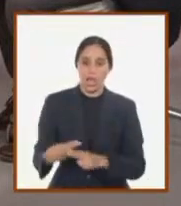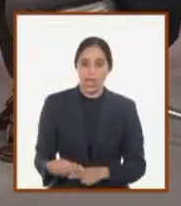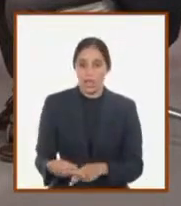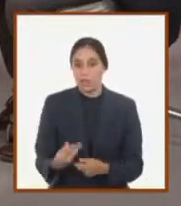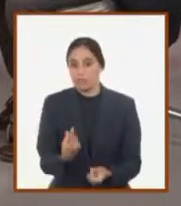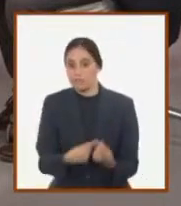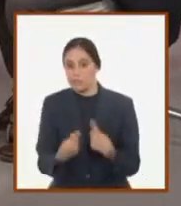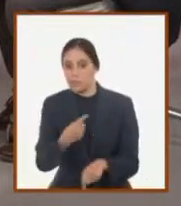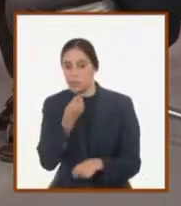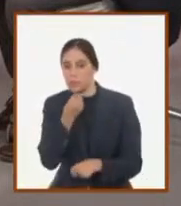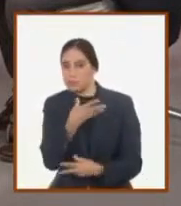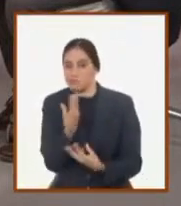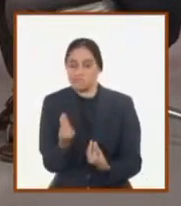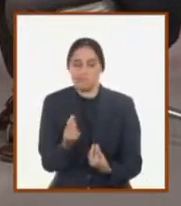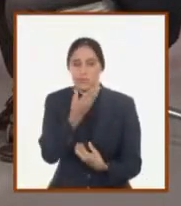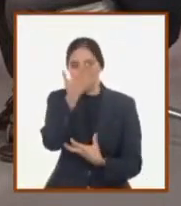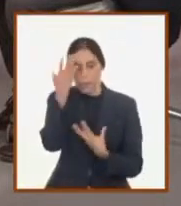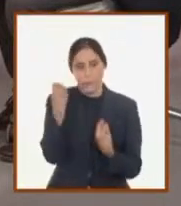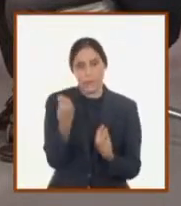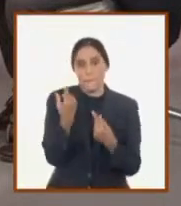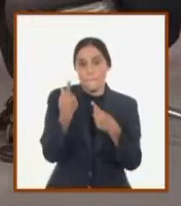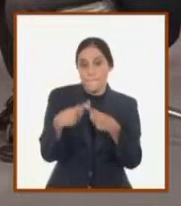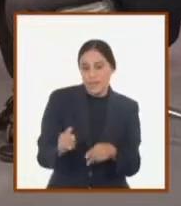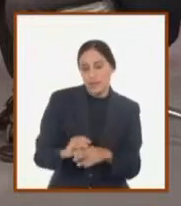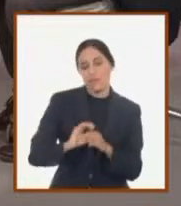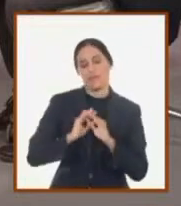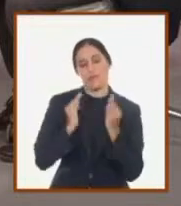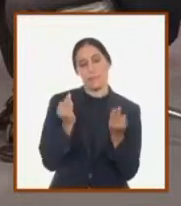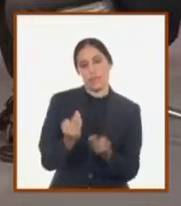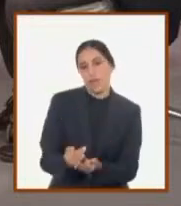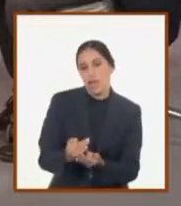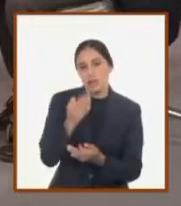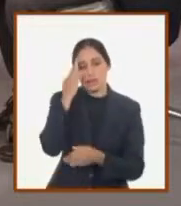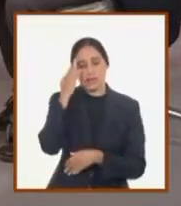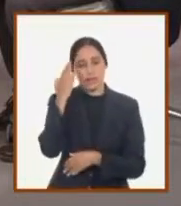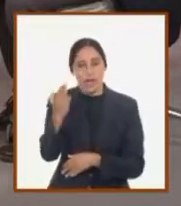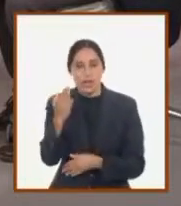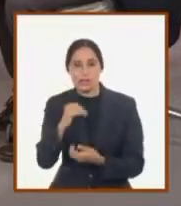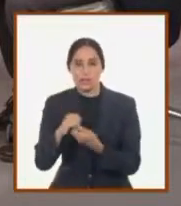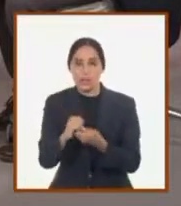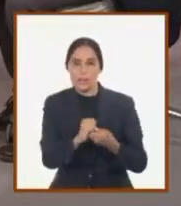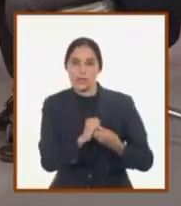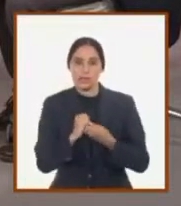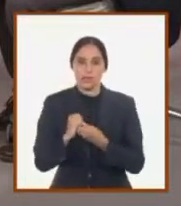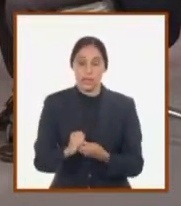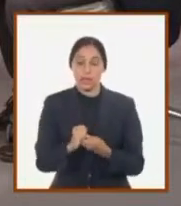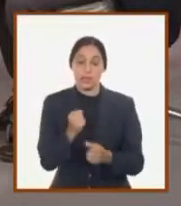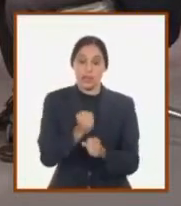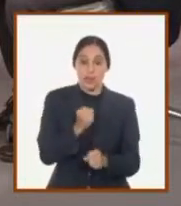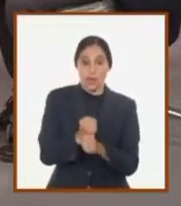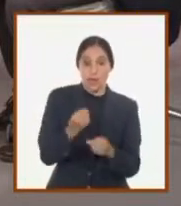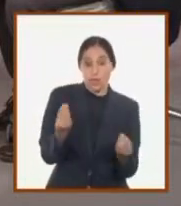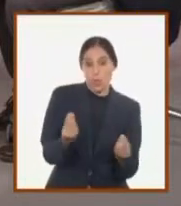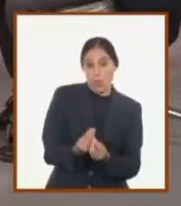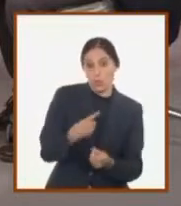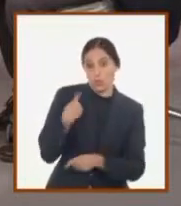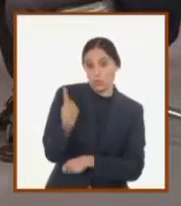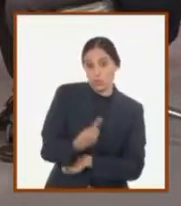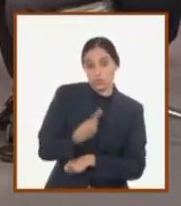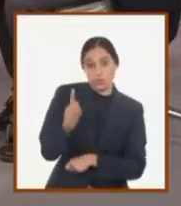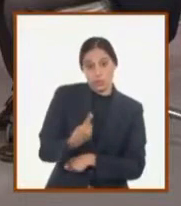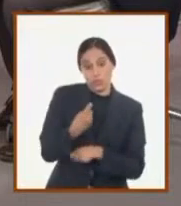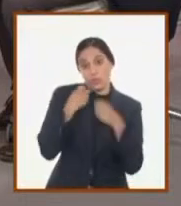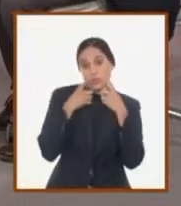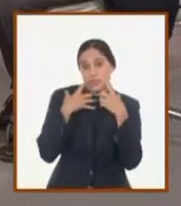compañero pero a sus familiares decirle que todos aquellos que trabajaron con nosotros y que dejaron eso impronta no los